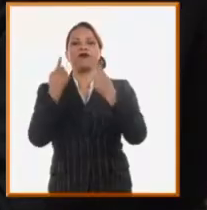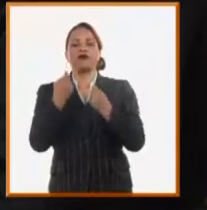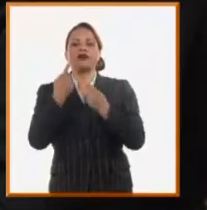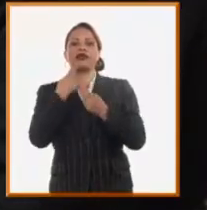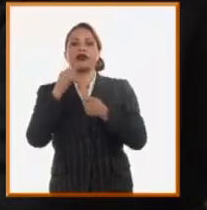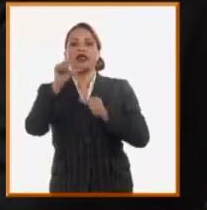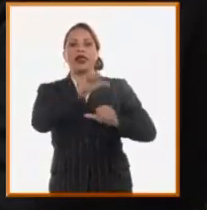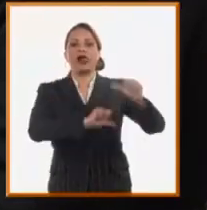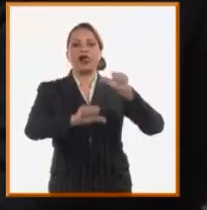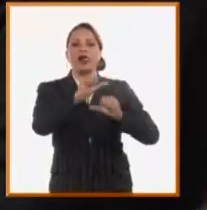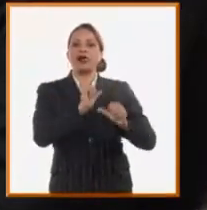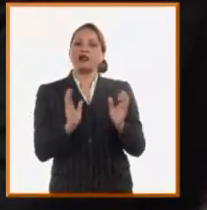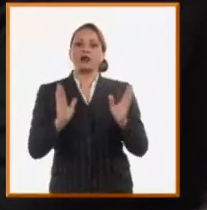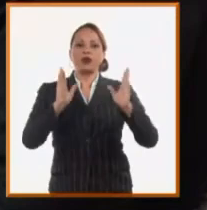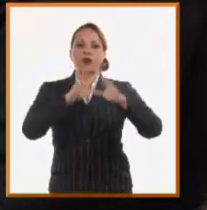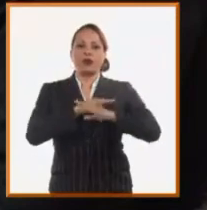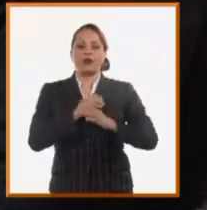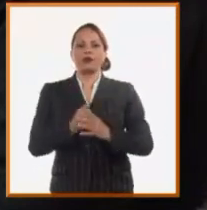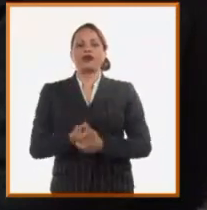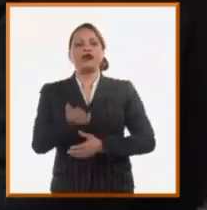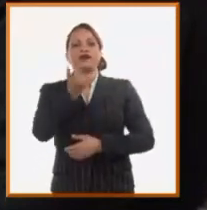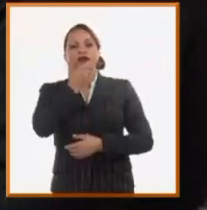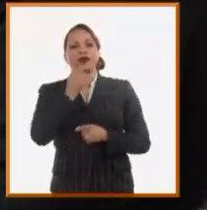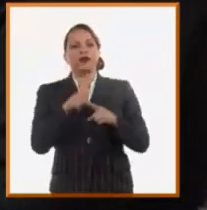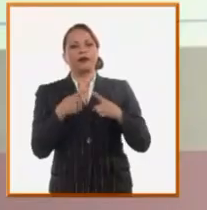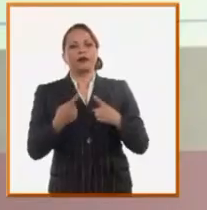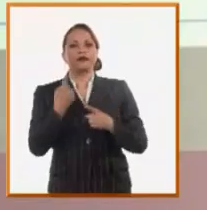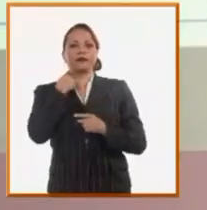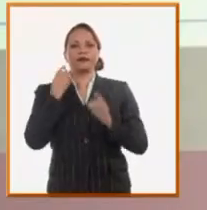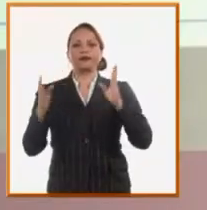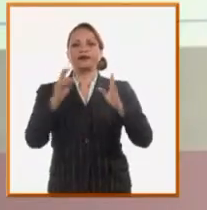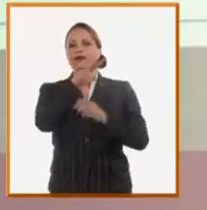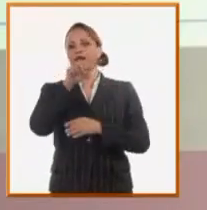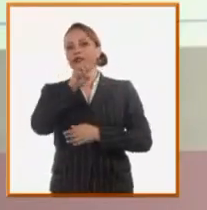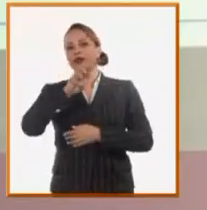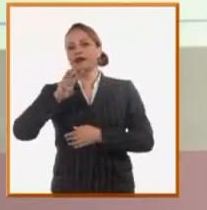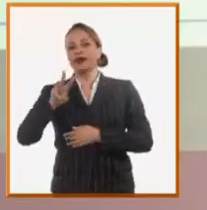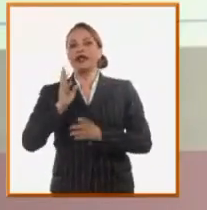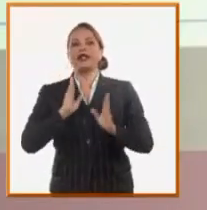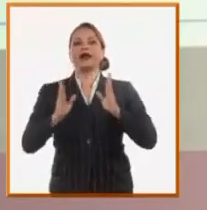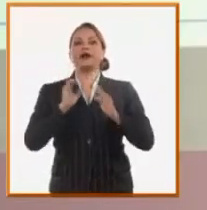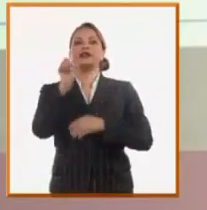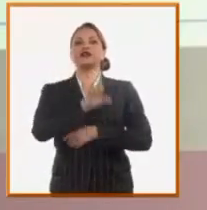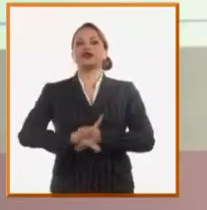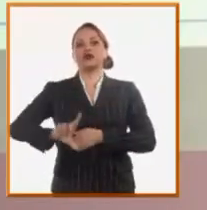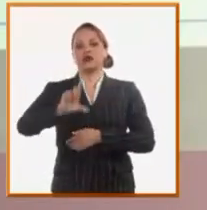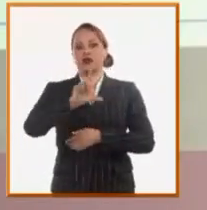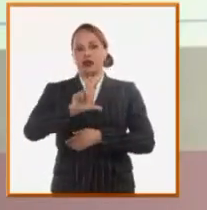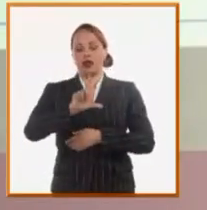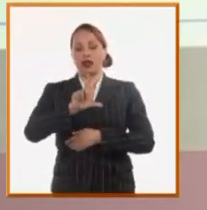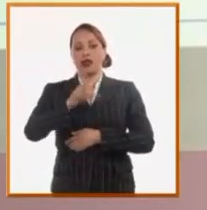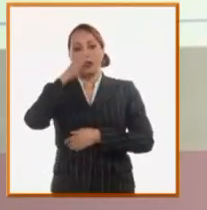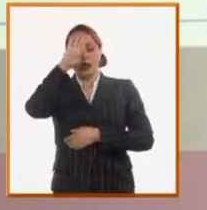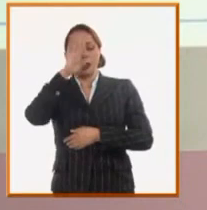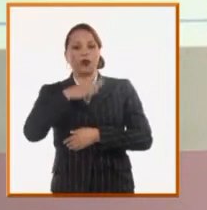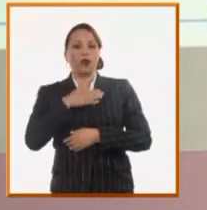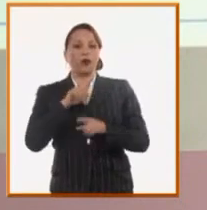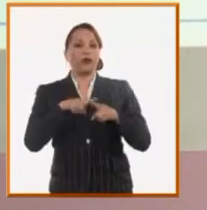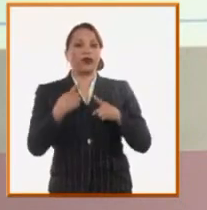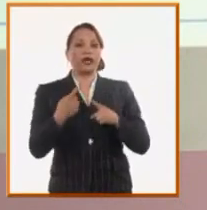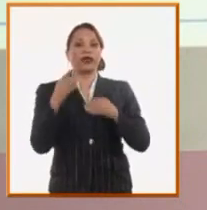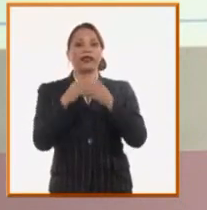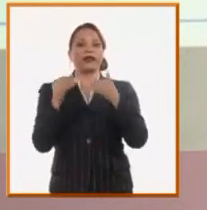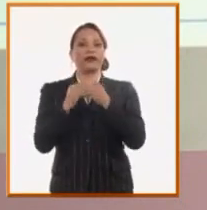Y también ha estado afectada en el año 2023 la actividad social en el país por la falta de